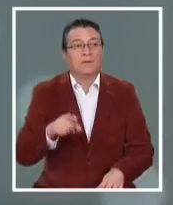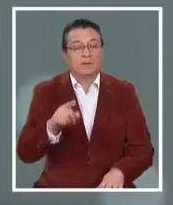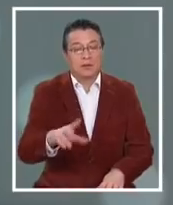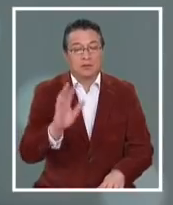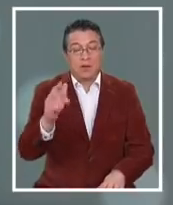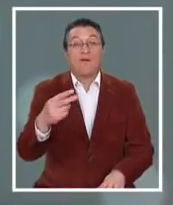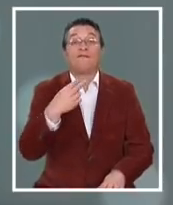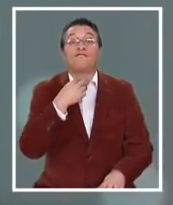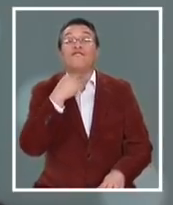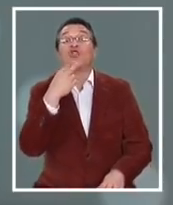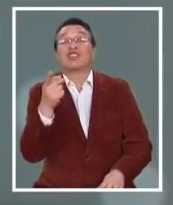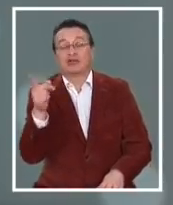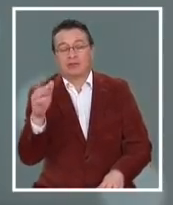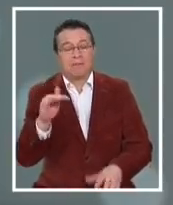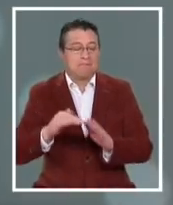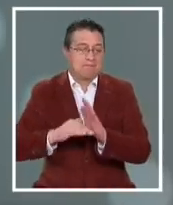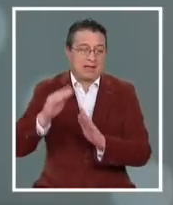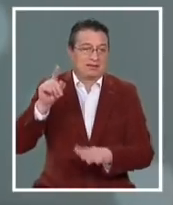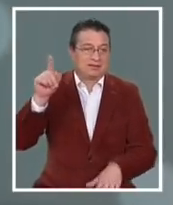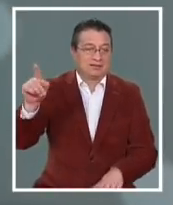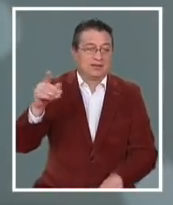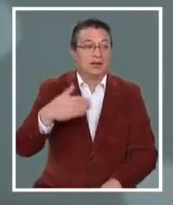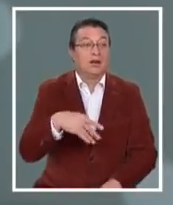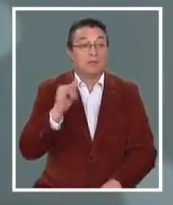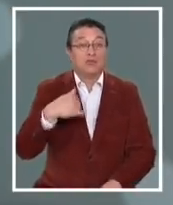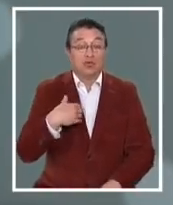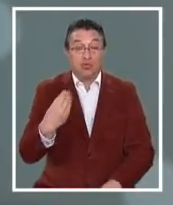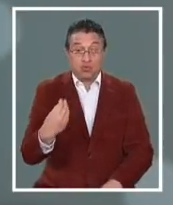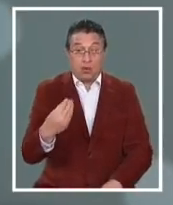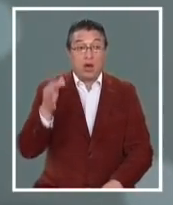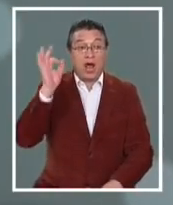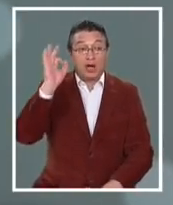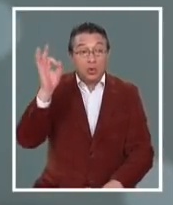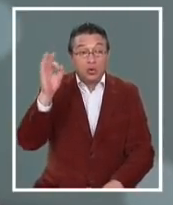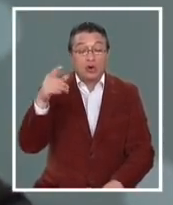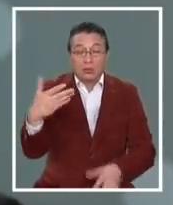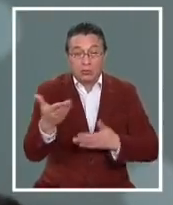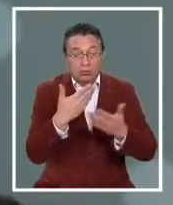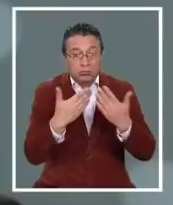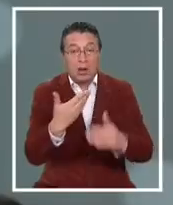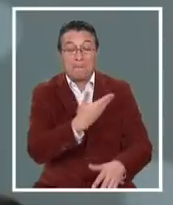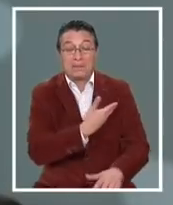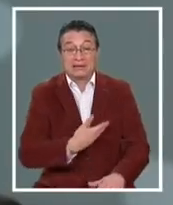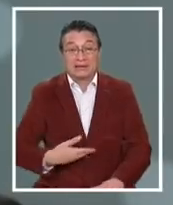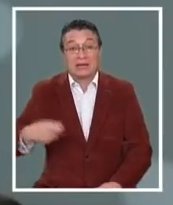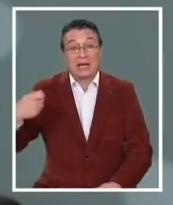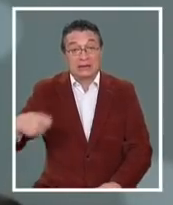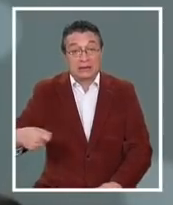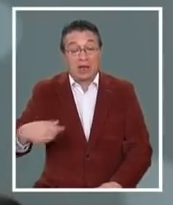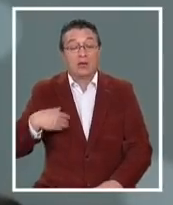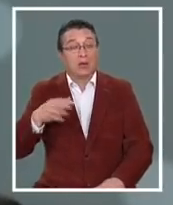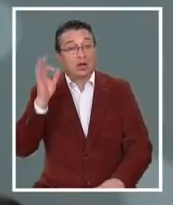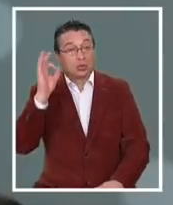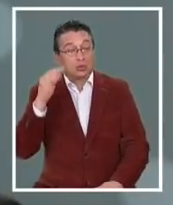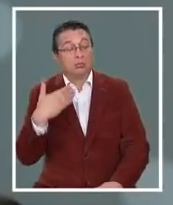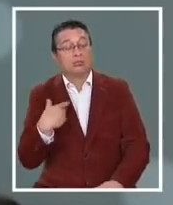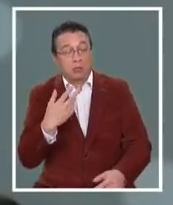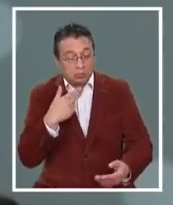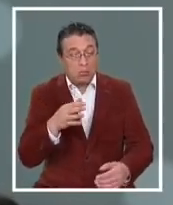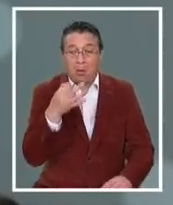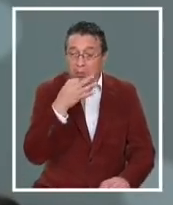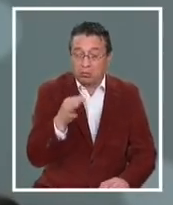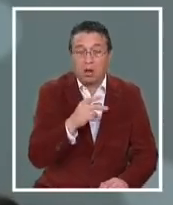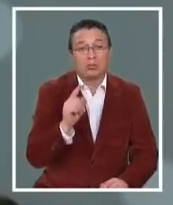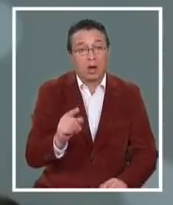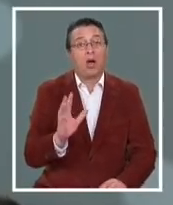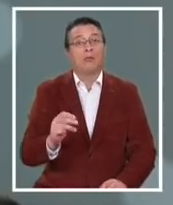por el vocero. A mí me gustó mucho la reunión y el tono en que salió la presidenta del Senado de la reunión con el presidente de la República. Creo que